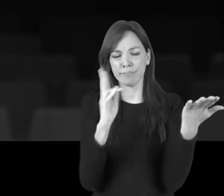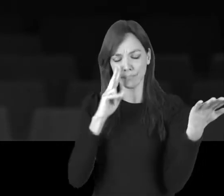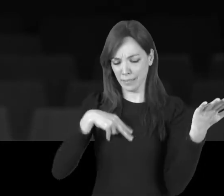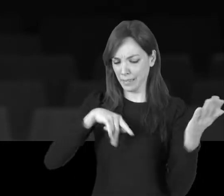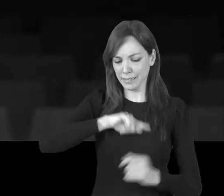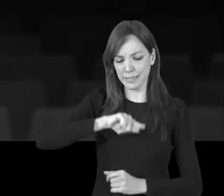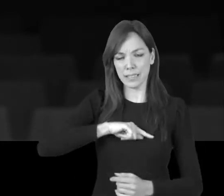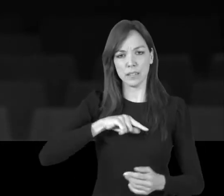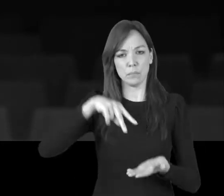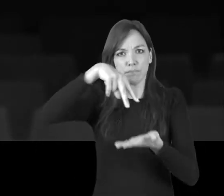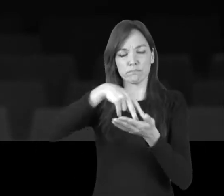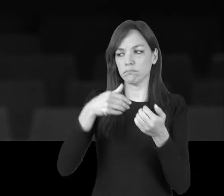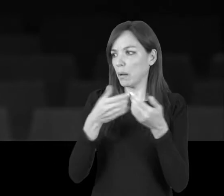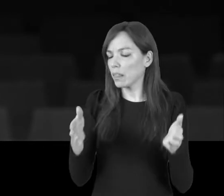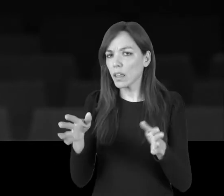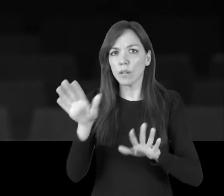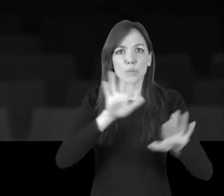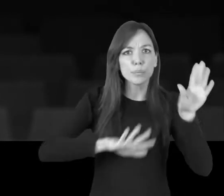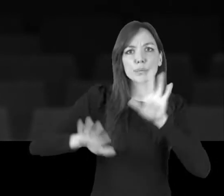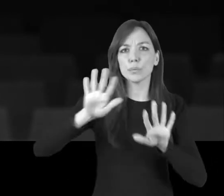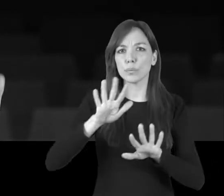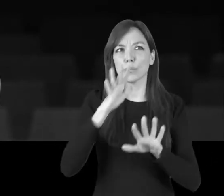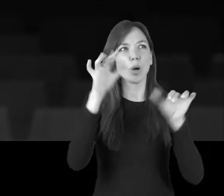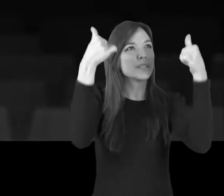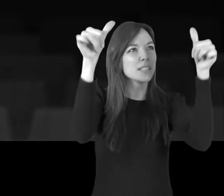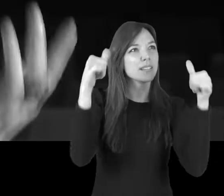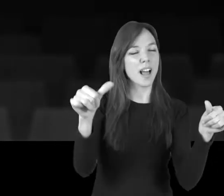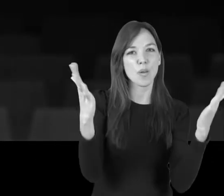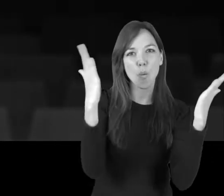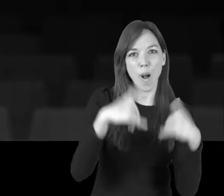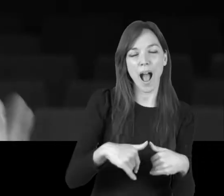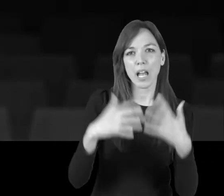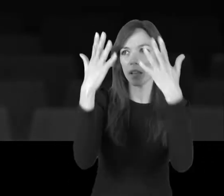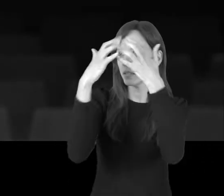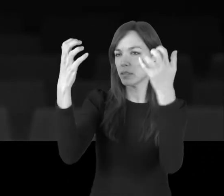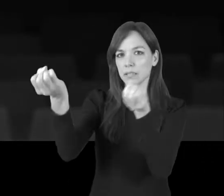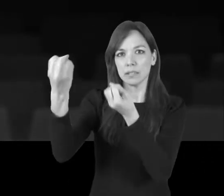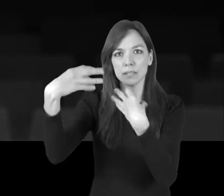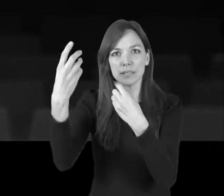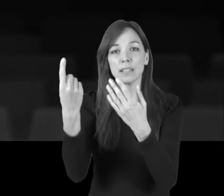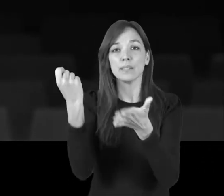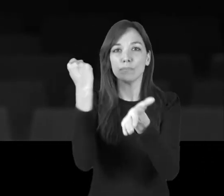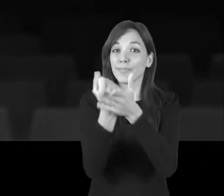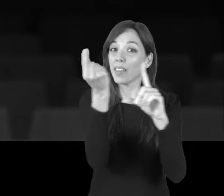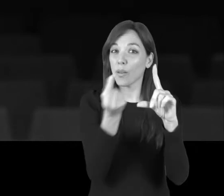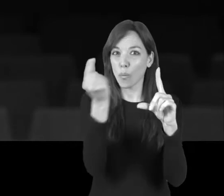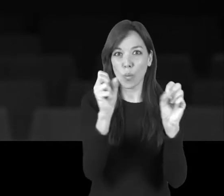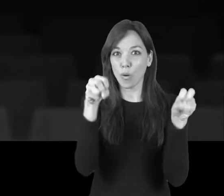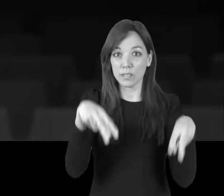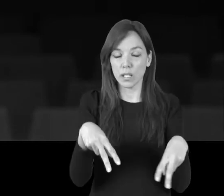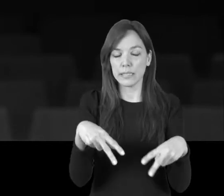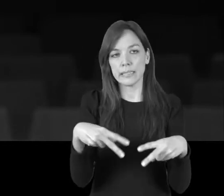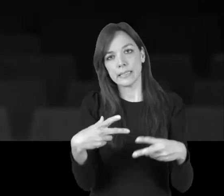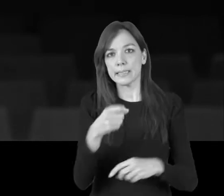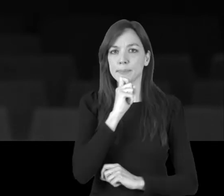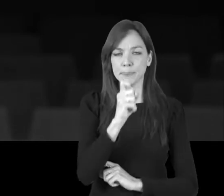y te sientes perdido porque no tiene señalización, no tiene señales o no tiene